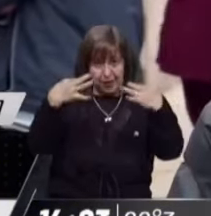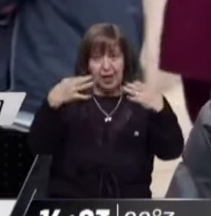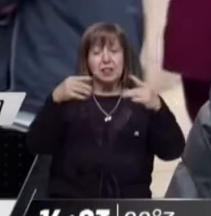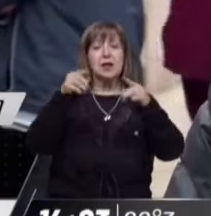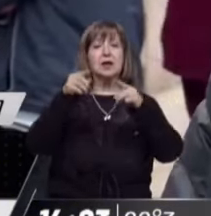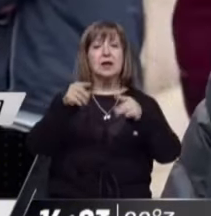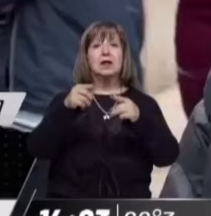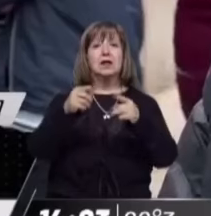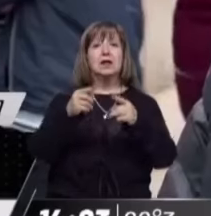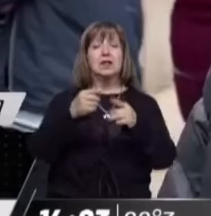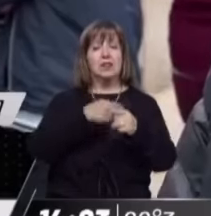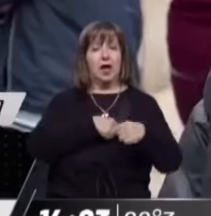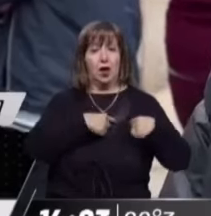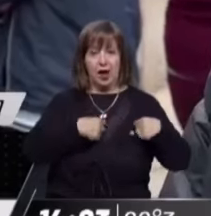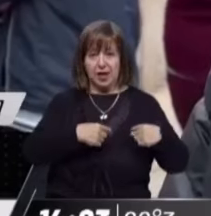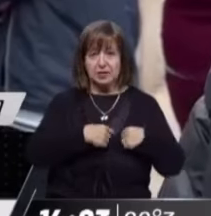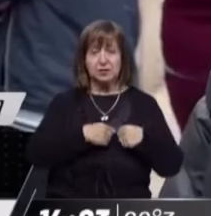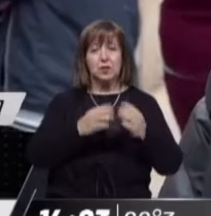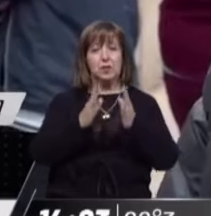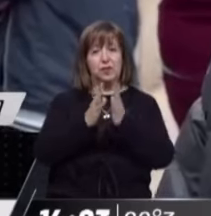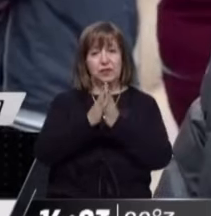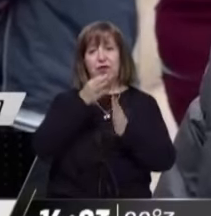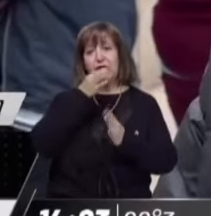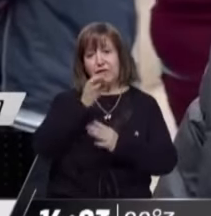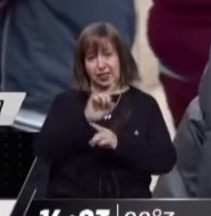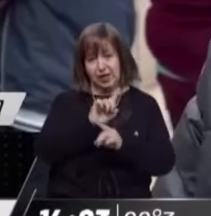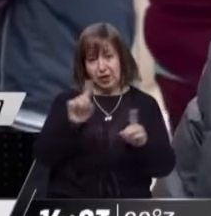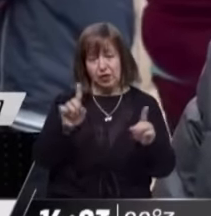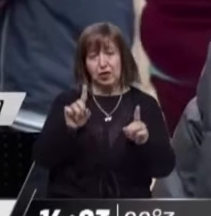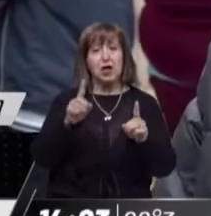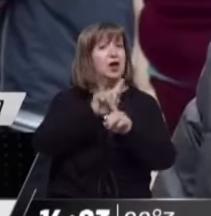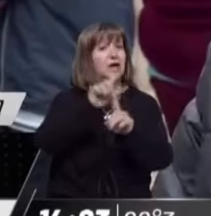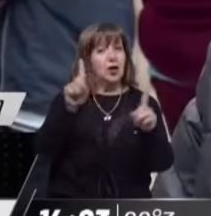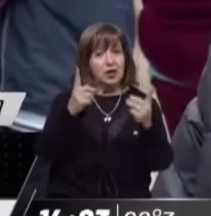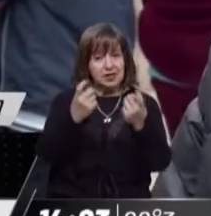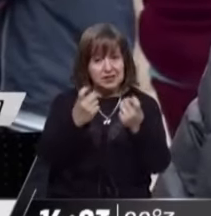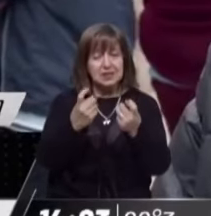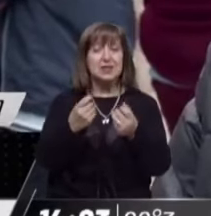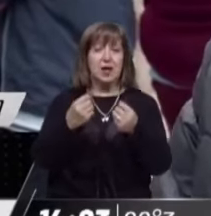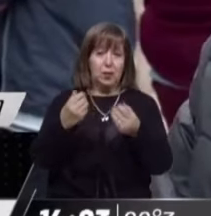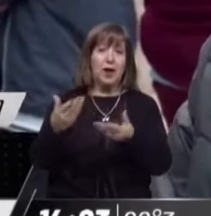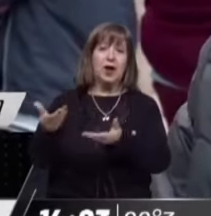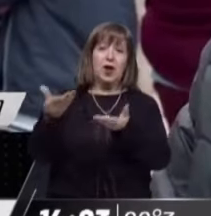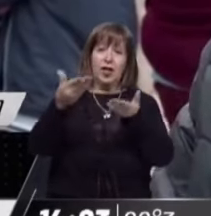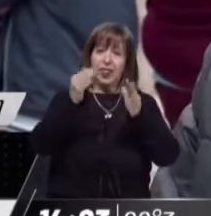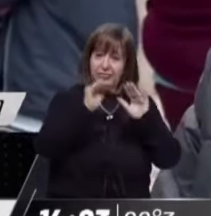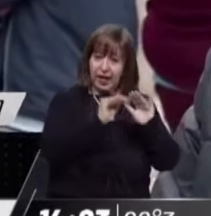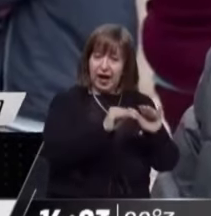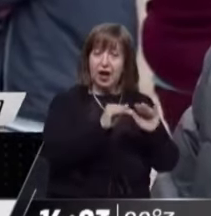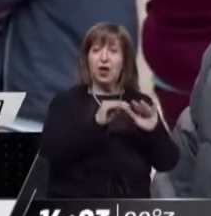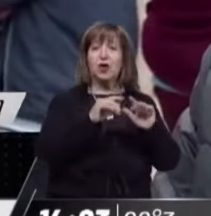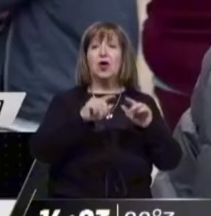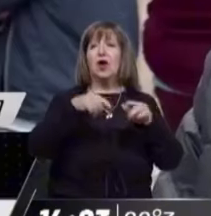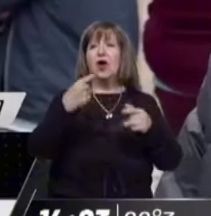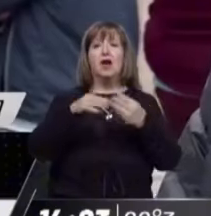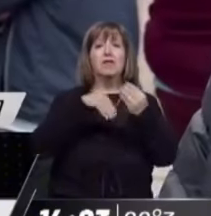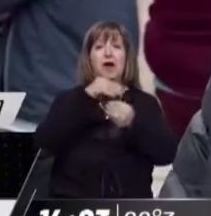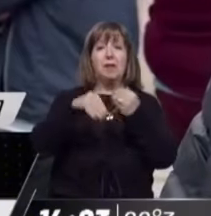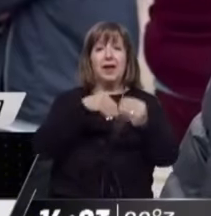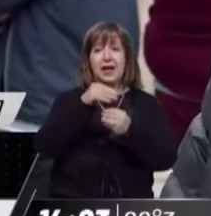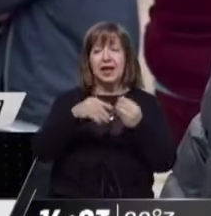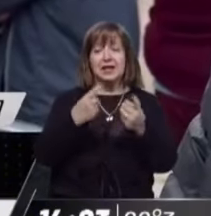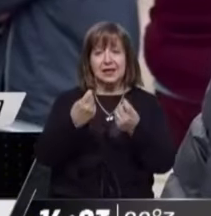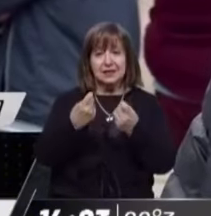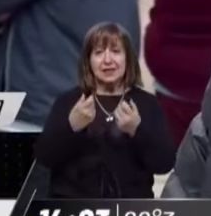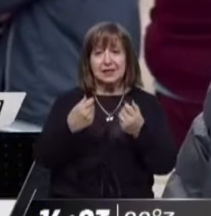Y decirle de corazón que ya no lo hagan, ¿sí? Que realmente si no lo necesitan, que le den ese lugar a un niño que realmente o una familia que está